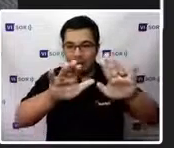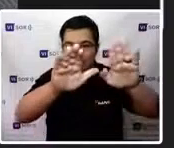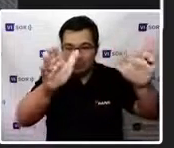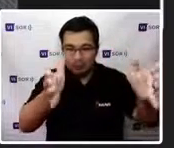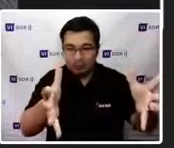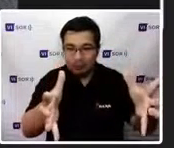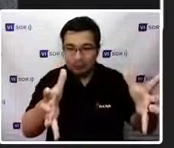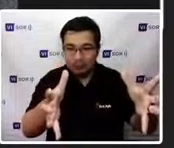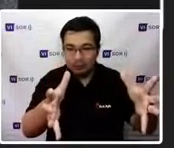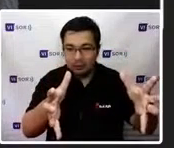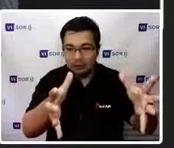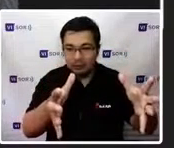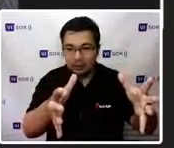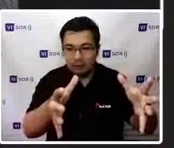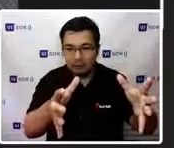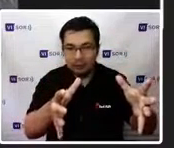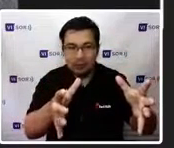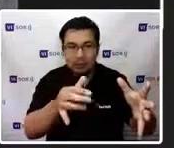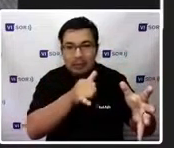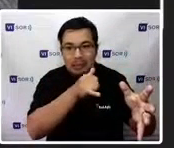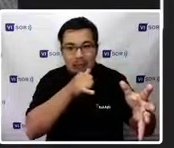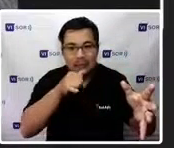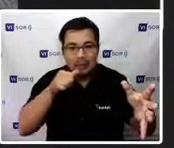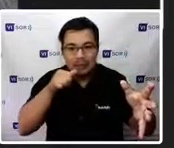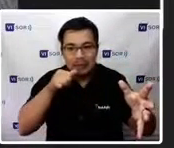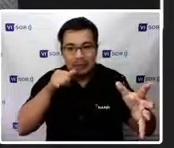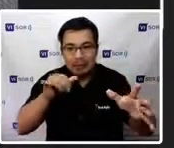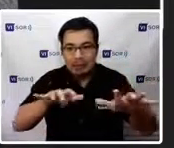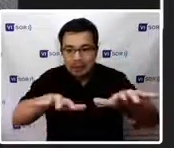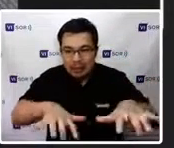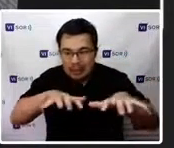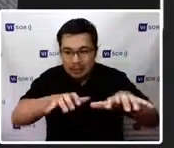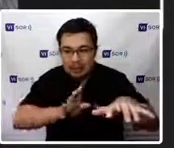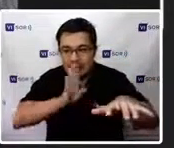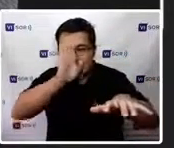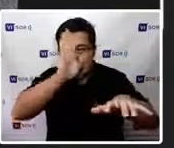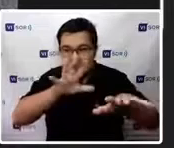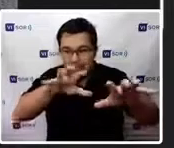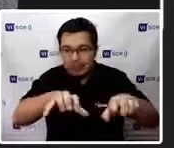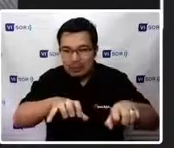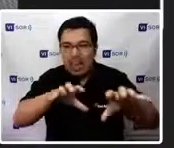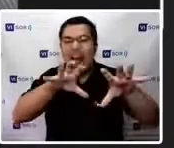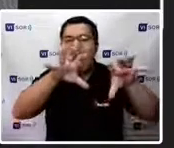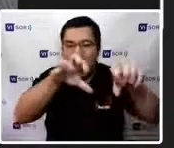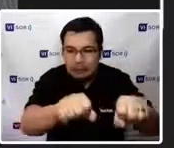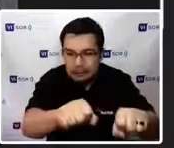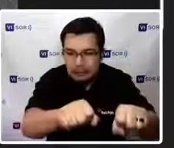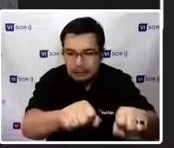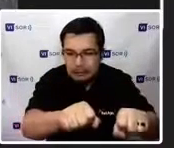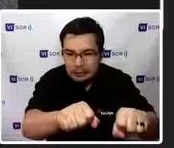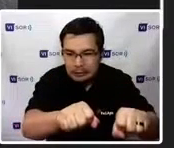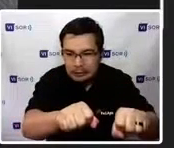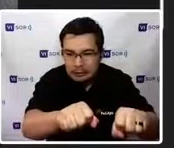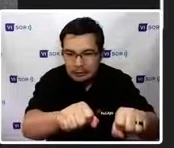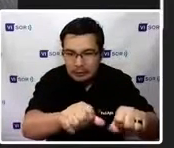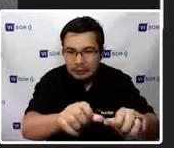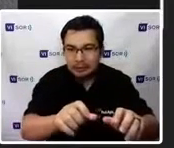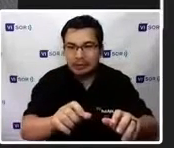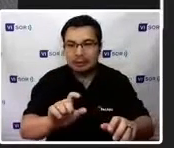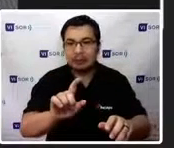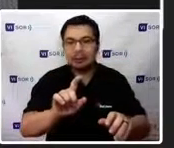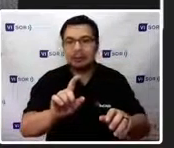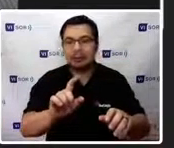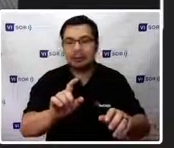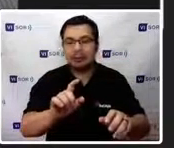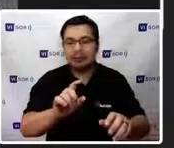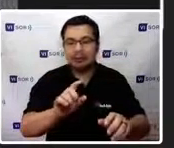Y bueno, ahí como que después con el tiempo ya nos causaba gracia un poco la historia del zorro con el perro, pero obviamente en el